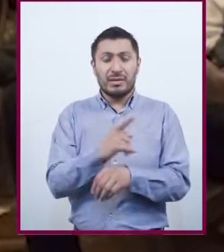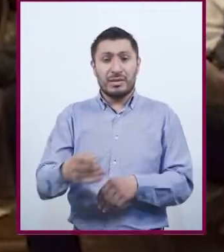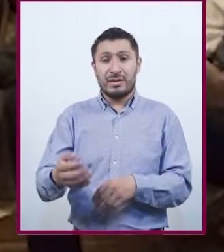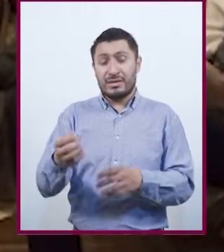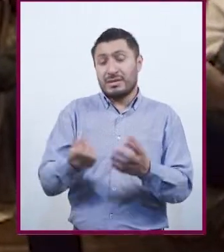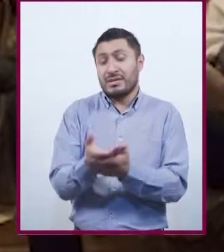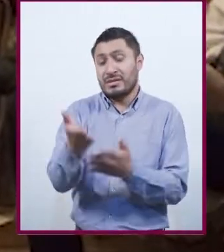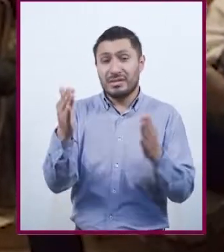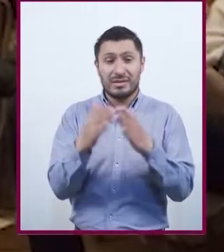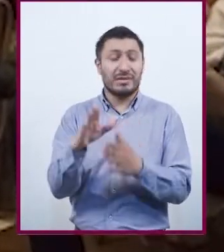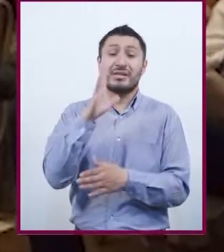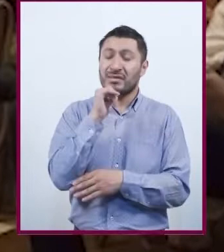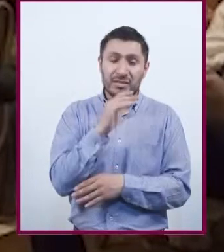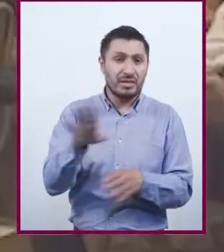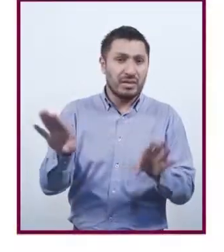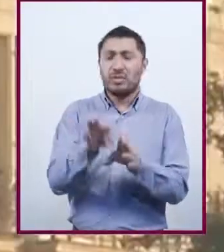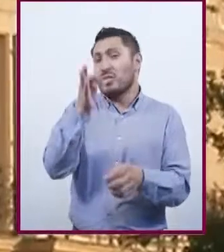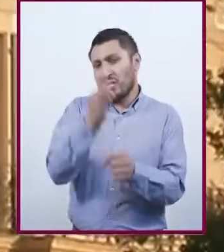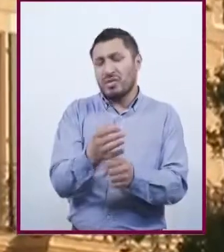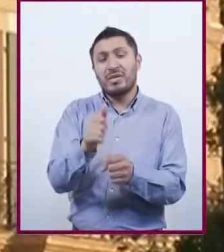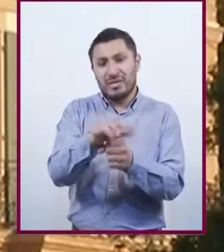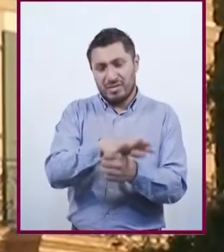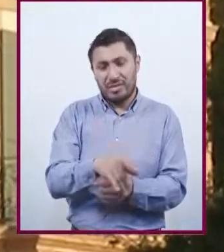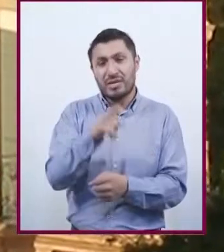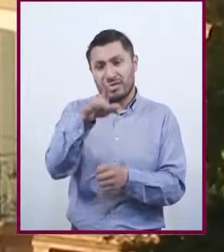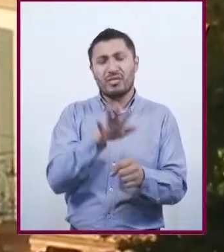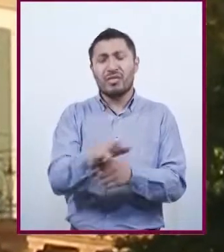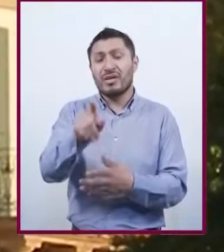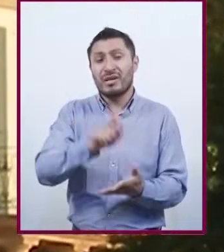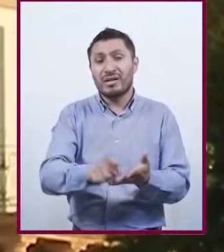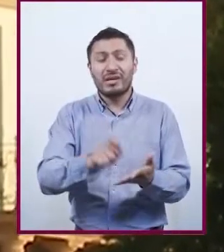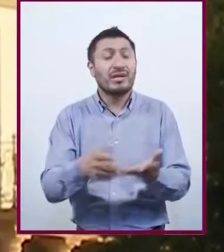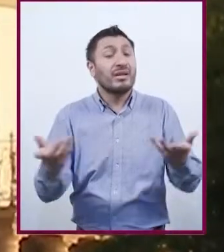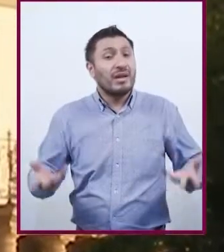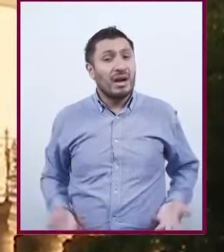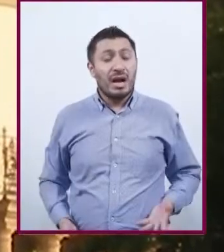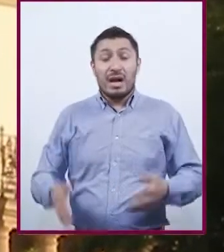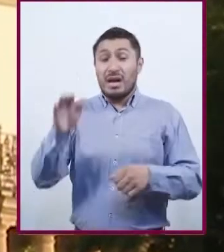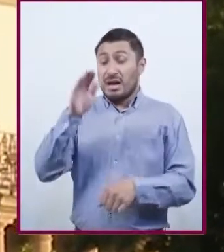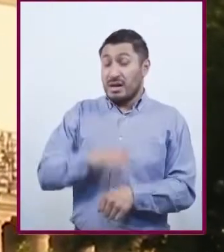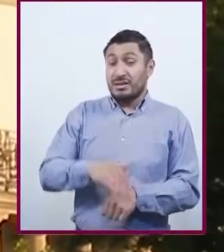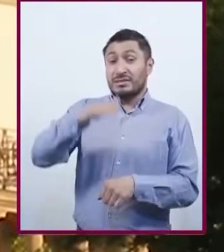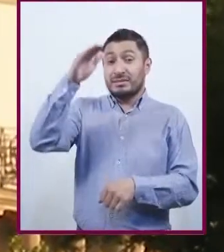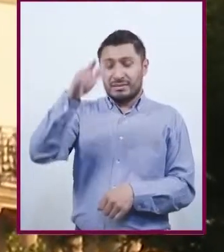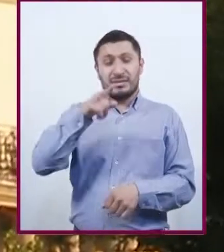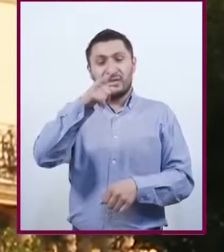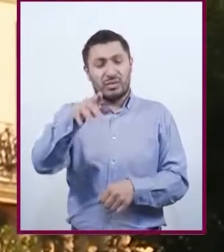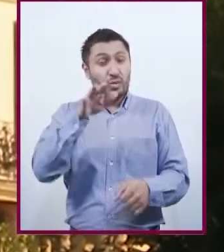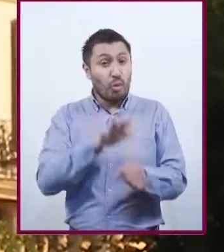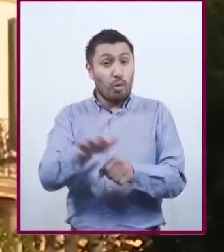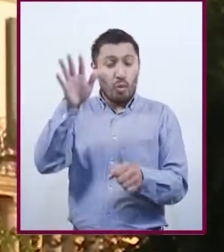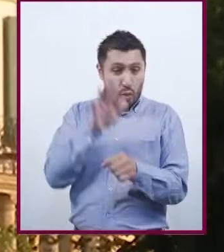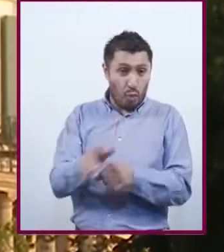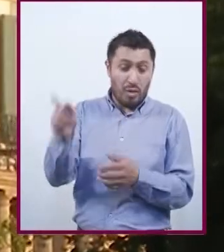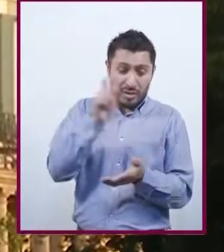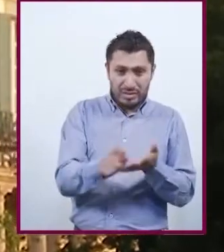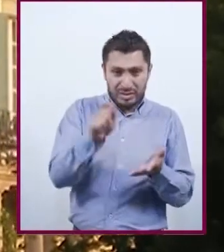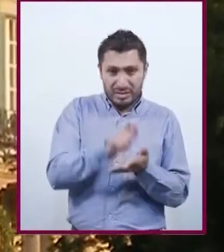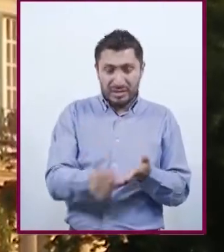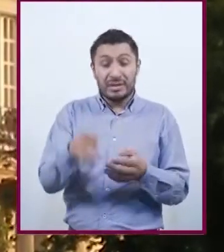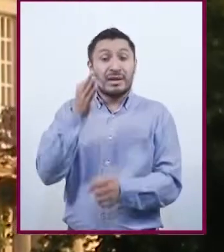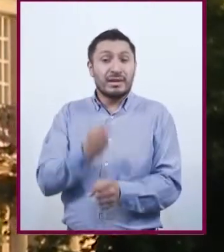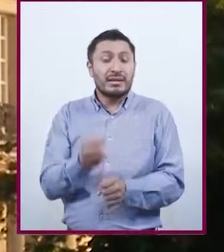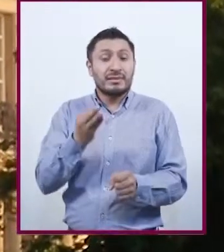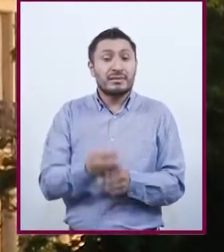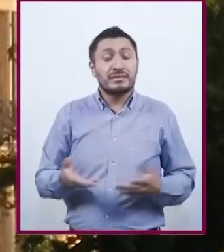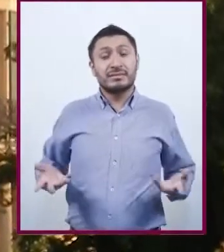se podía salir de la casa, como ahora con el COVID. ¿Tú qué hubieras escrito bajo esas condiciones? Más aún, ¿qué escribirías bajo